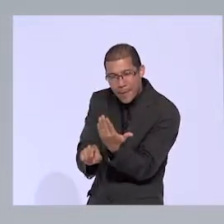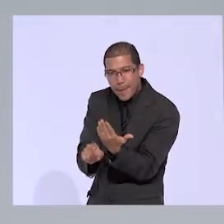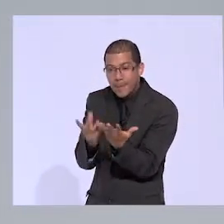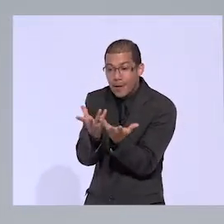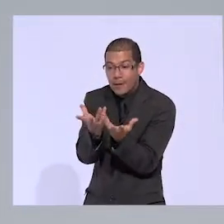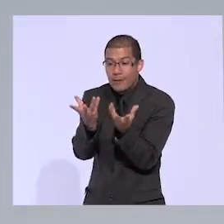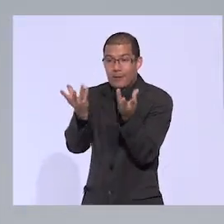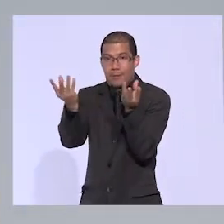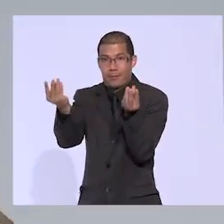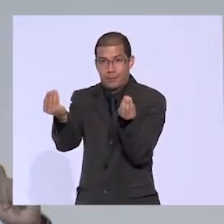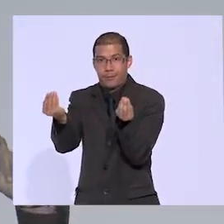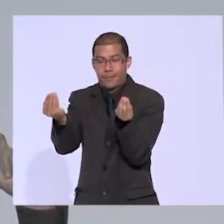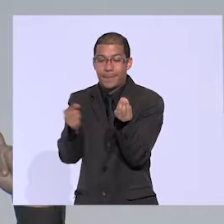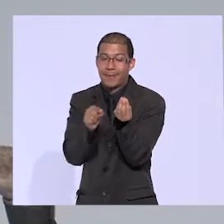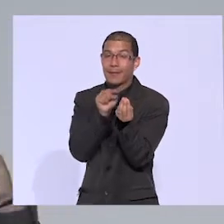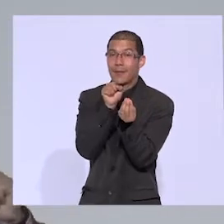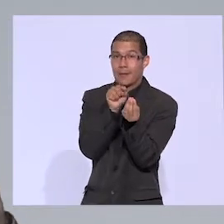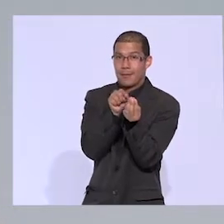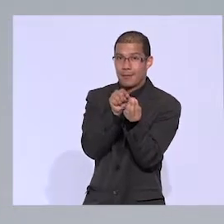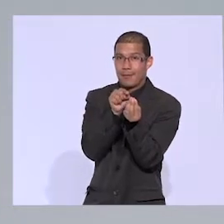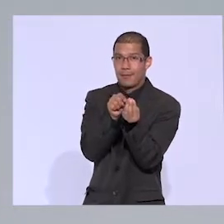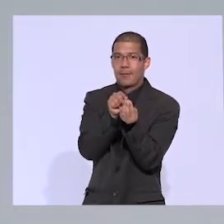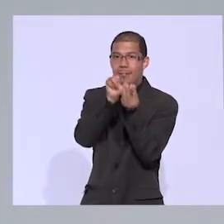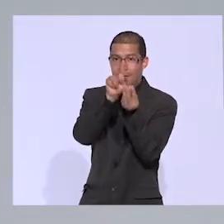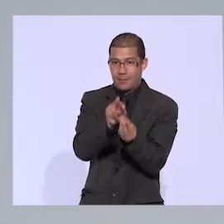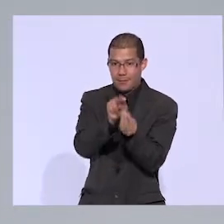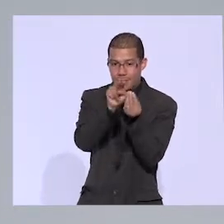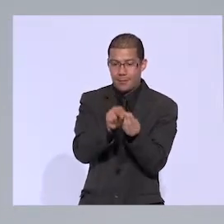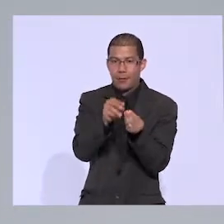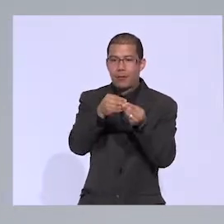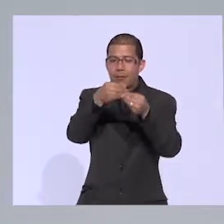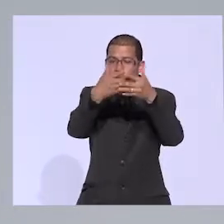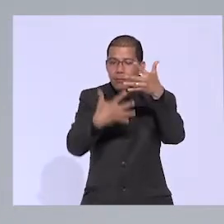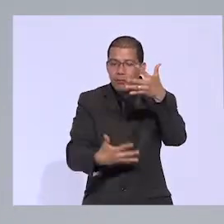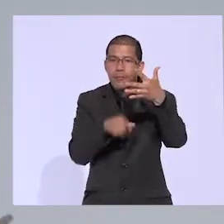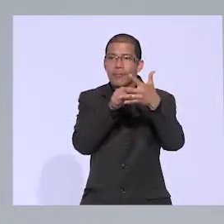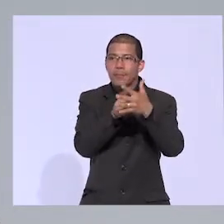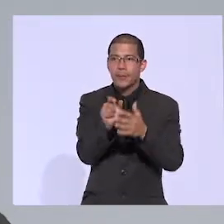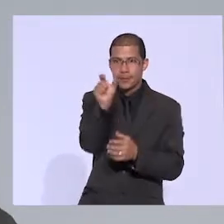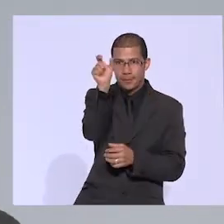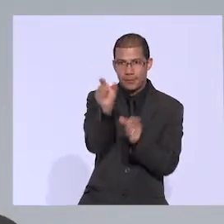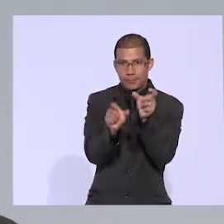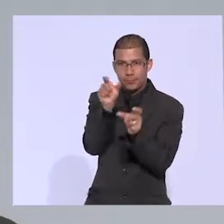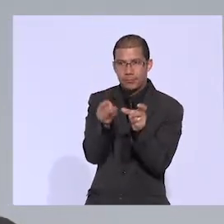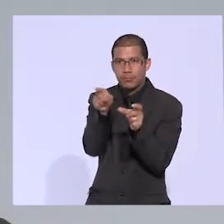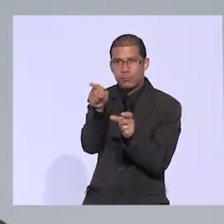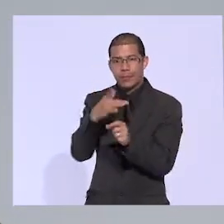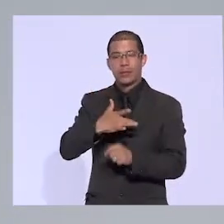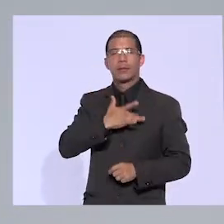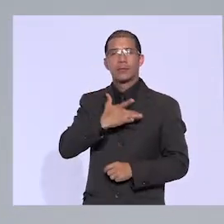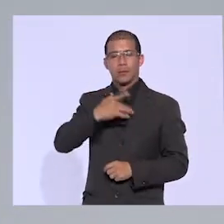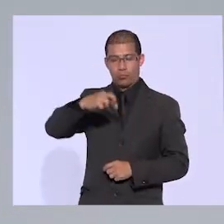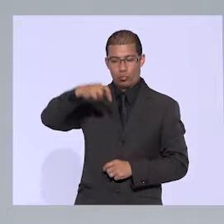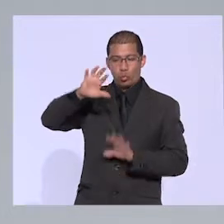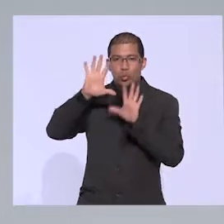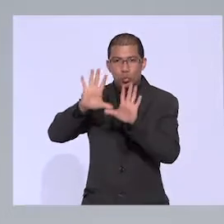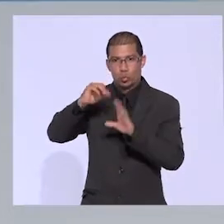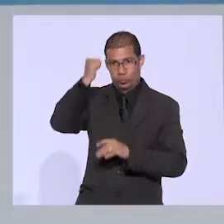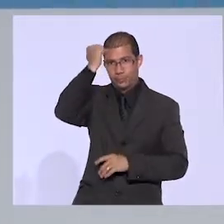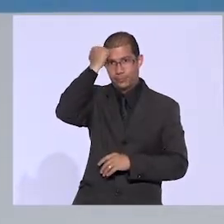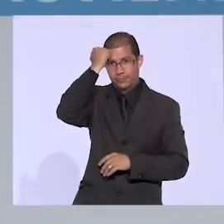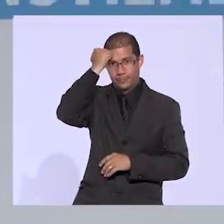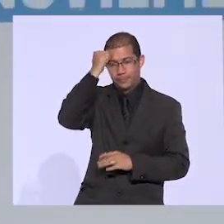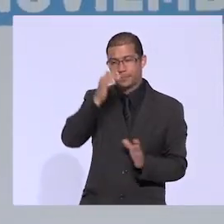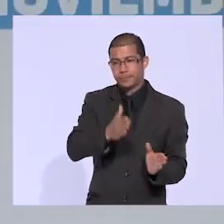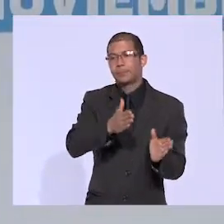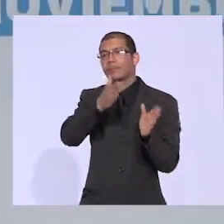grupos. Un grupo de variables son las que miden la satisfacción con la docencia y el otro grupo la satisfacción